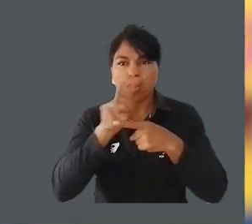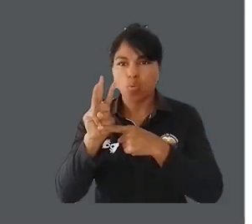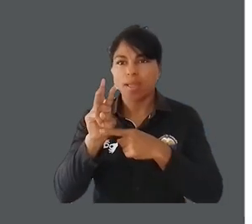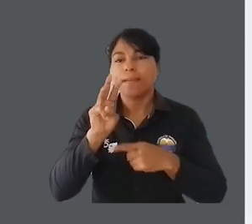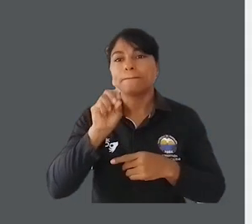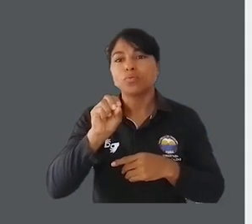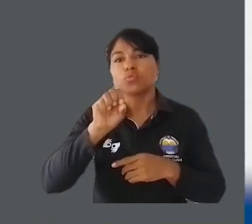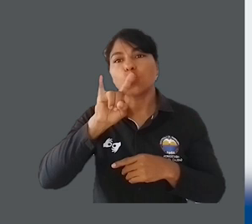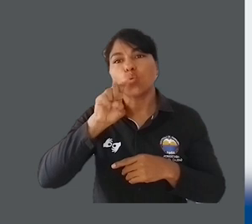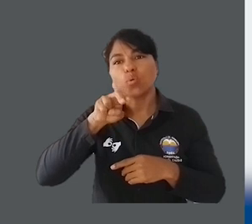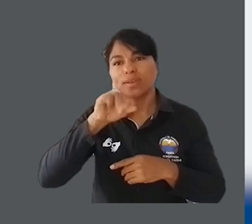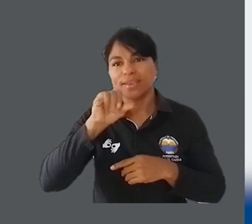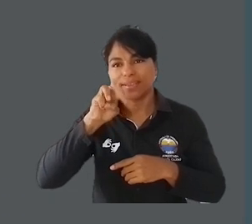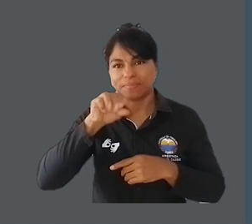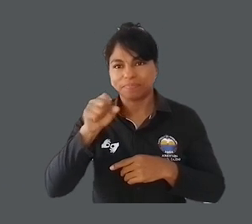web